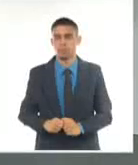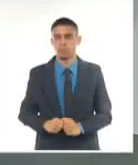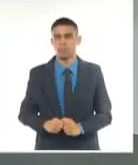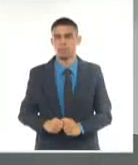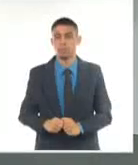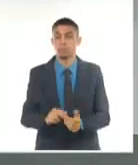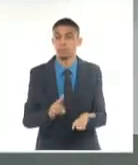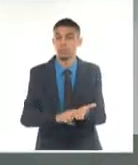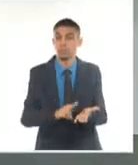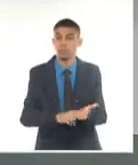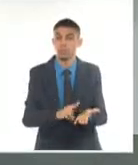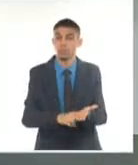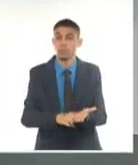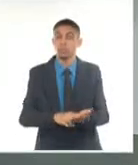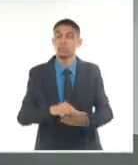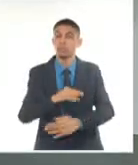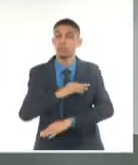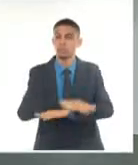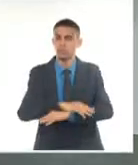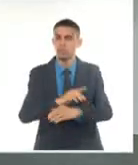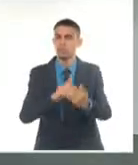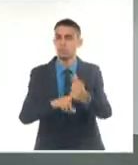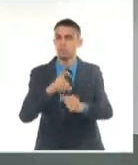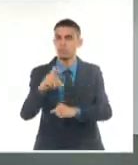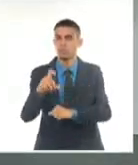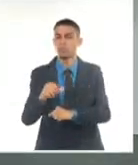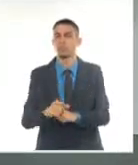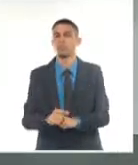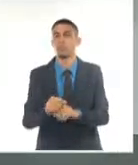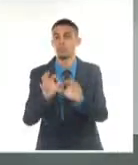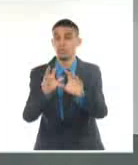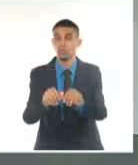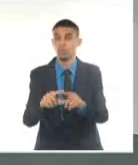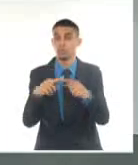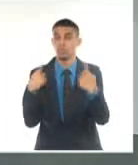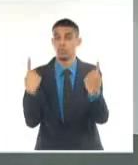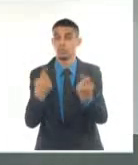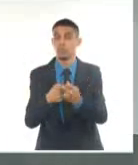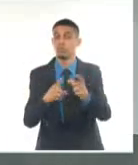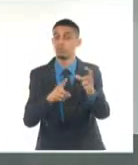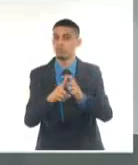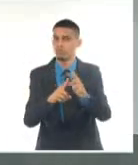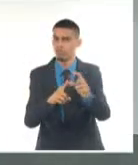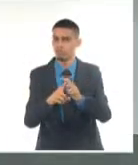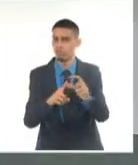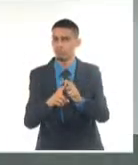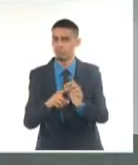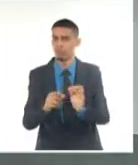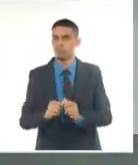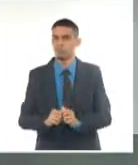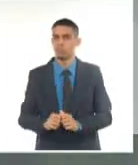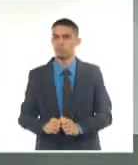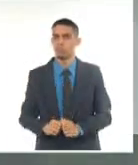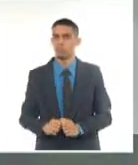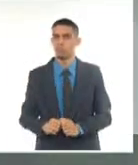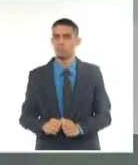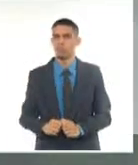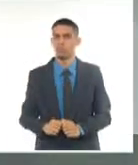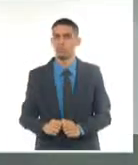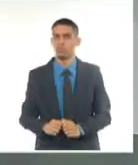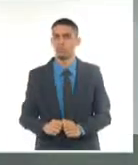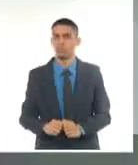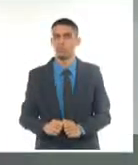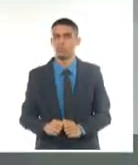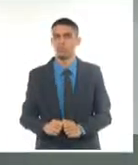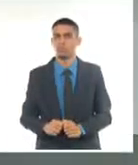El miembro del Buró Político del Partido Comunista de Cuba, secretario general de la Central de Trabajadores de Cuba, Ulises Quilarte de